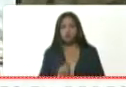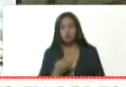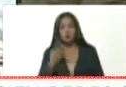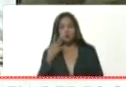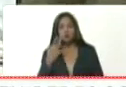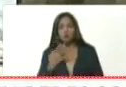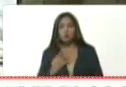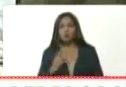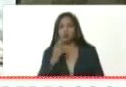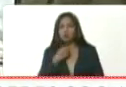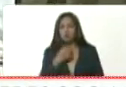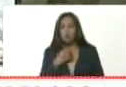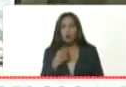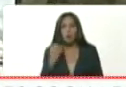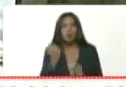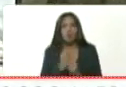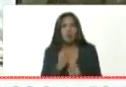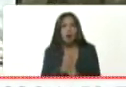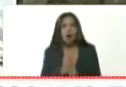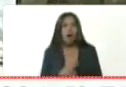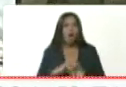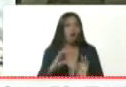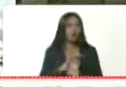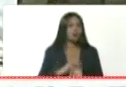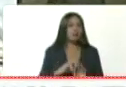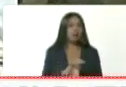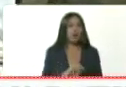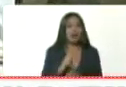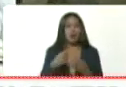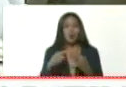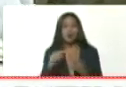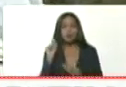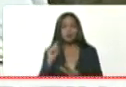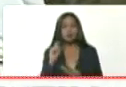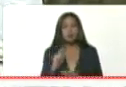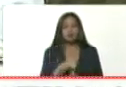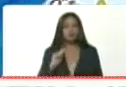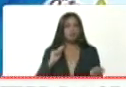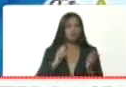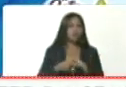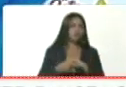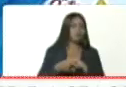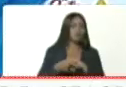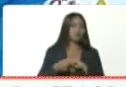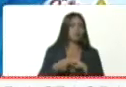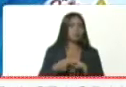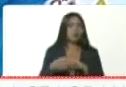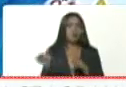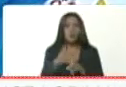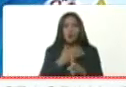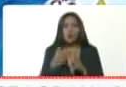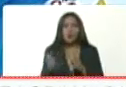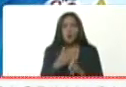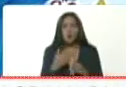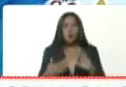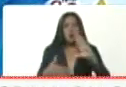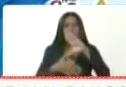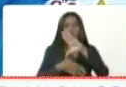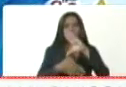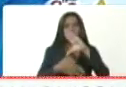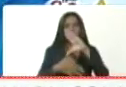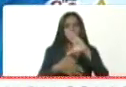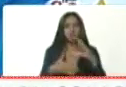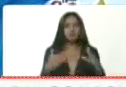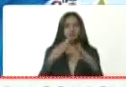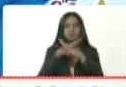ineficiencia hoy no hacer de las cosas necesarios al contrario la agresión norteamericano el